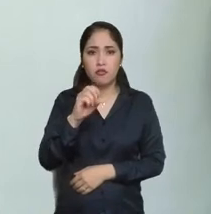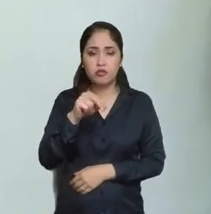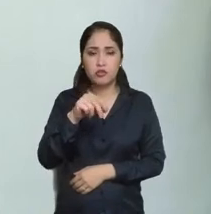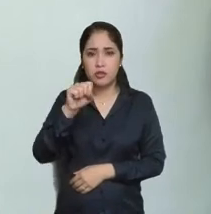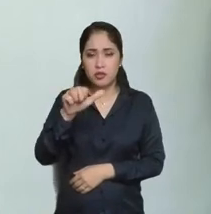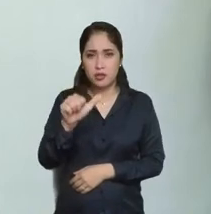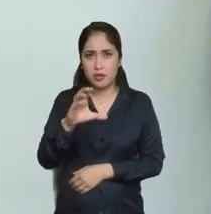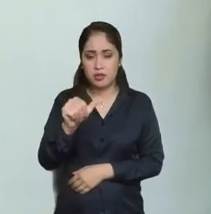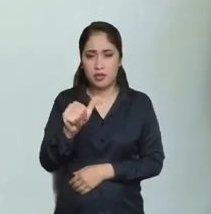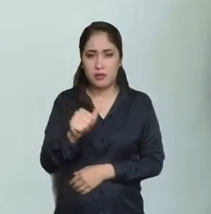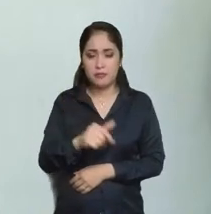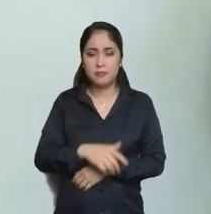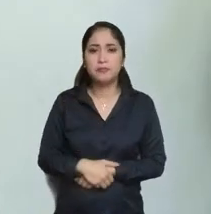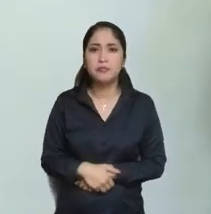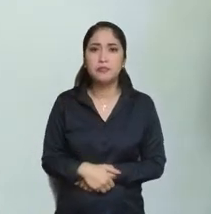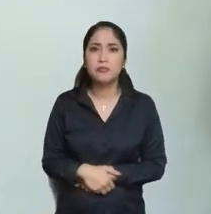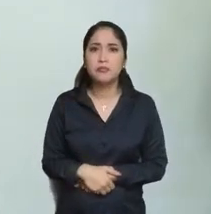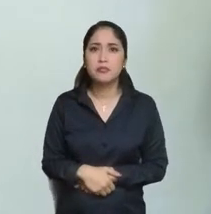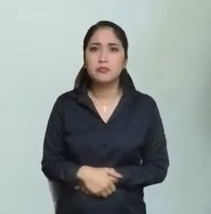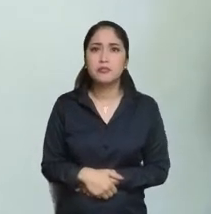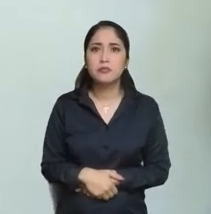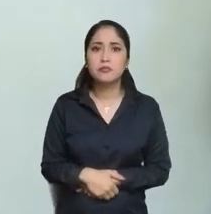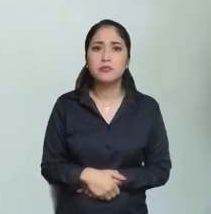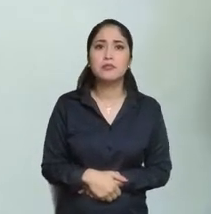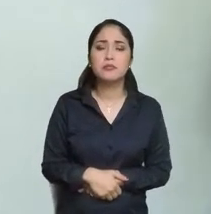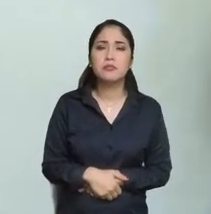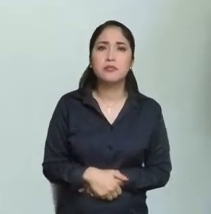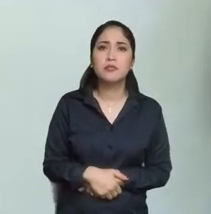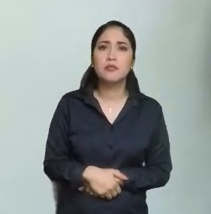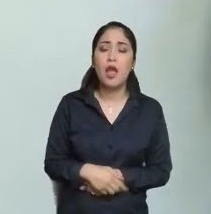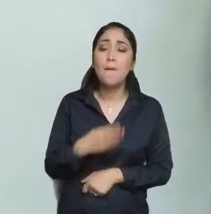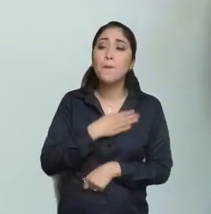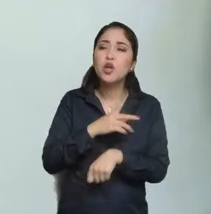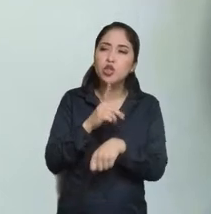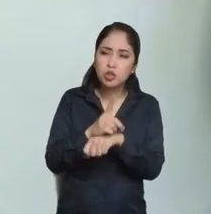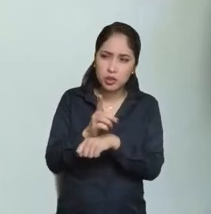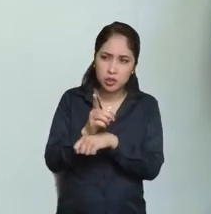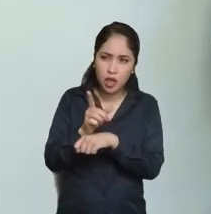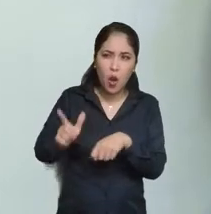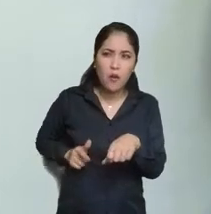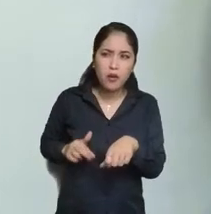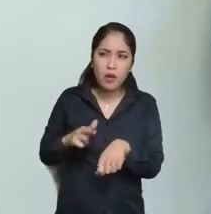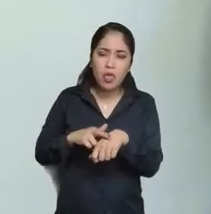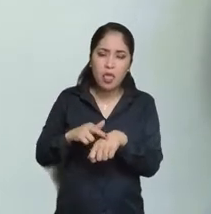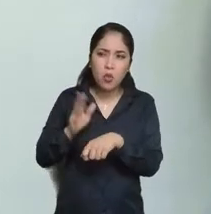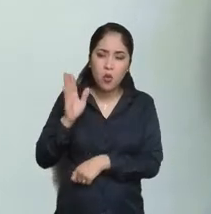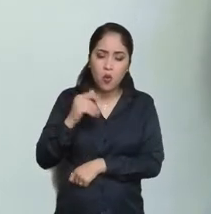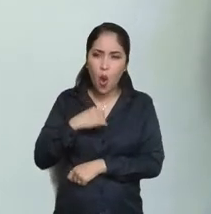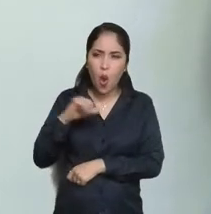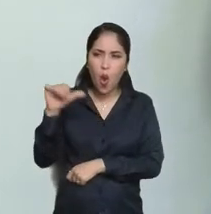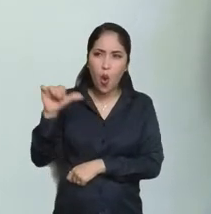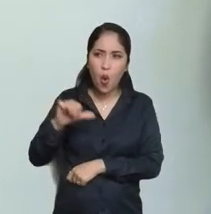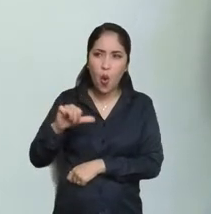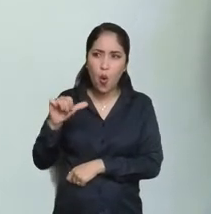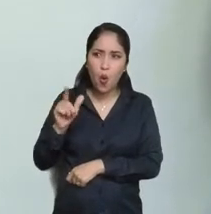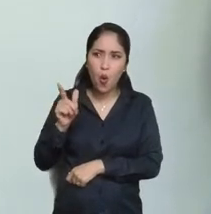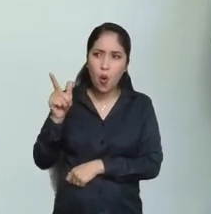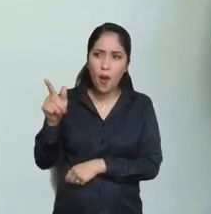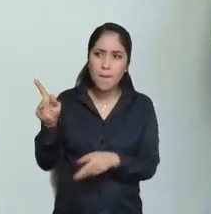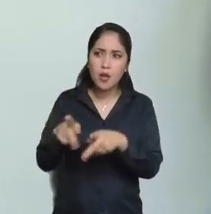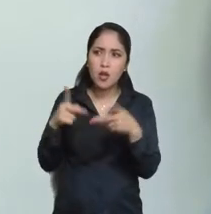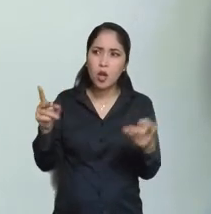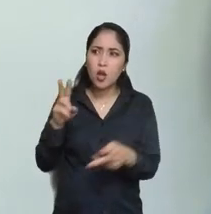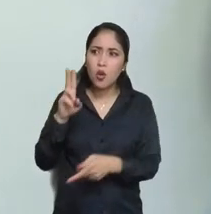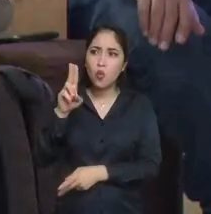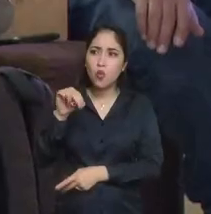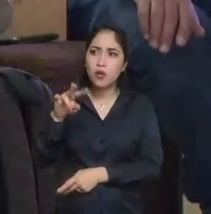Gracias. ¿Quién? Heidi Fonseca. Buenos días. Gobernador, el día de hoy el Universal publicó una investigación